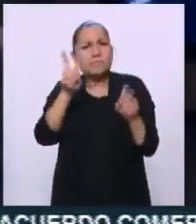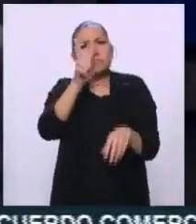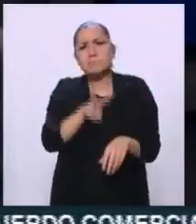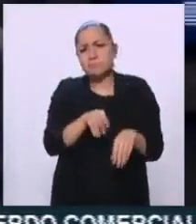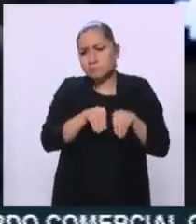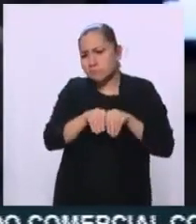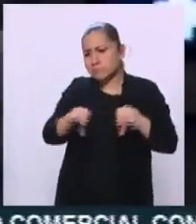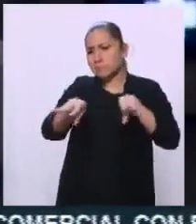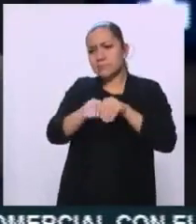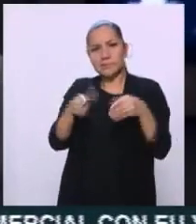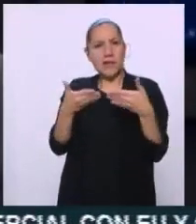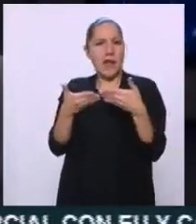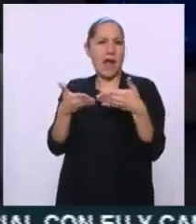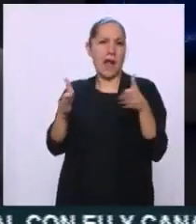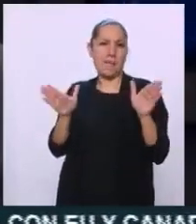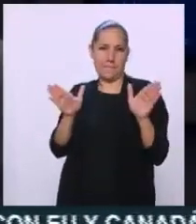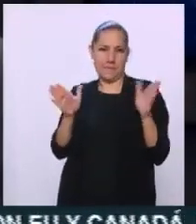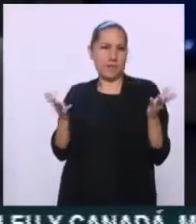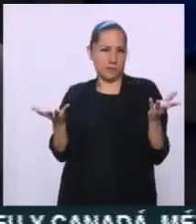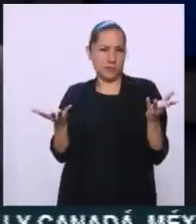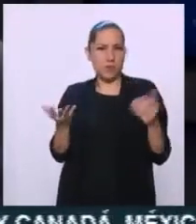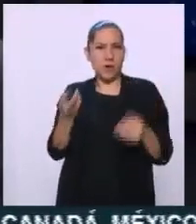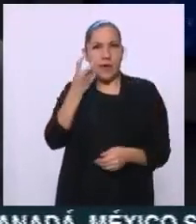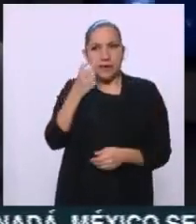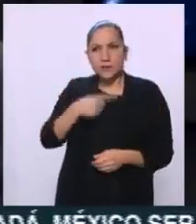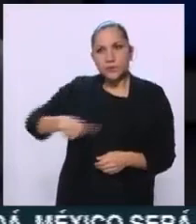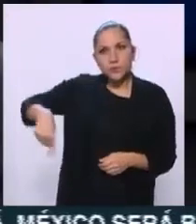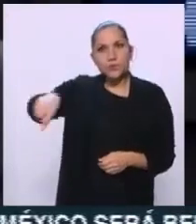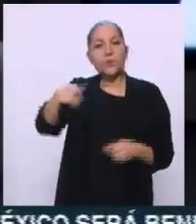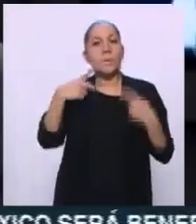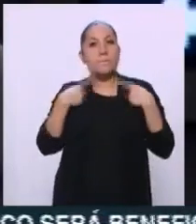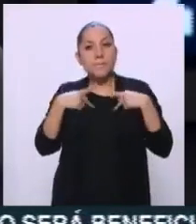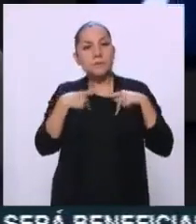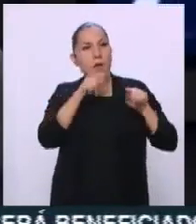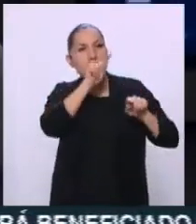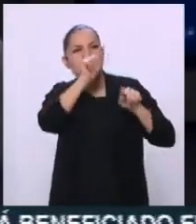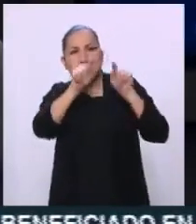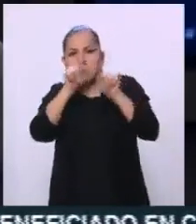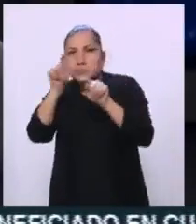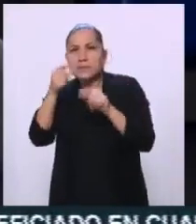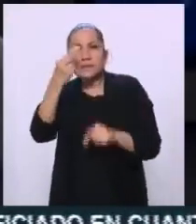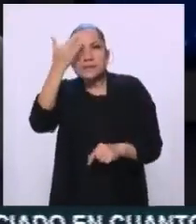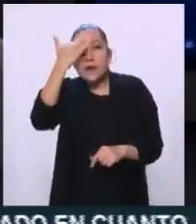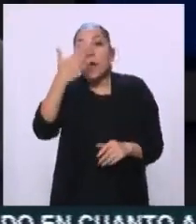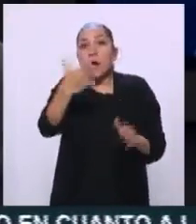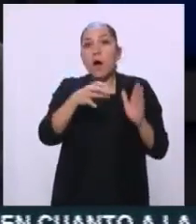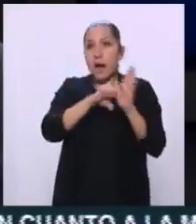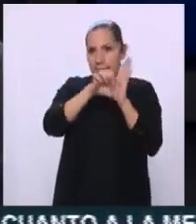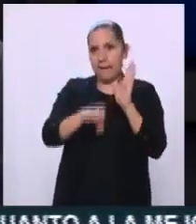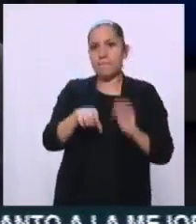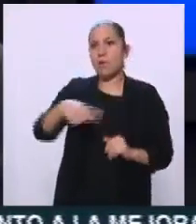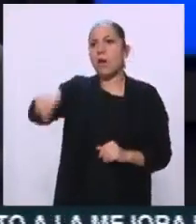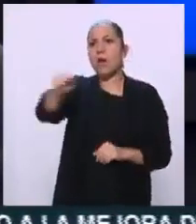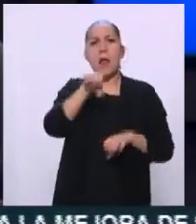no se apoya hoy a las empresas. Nunca se ha apoyado más a las empresas que ahora. Se están